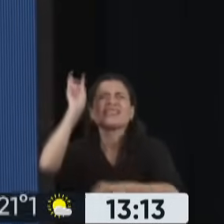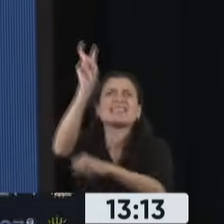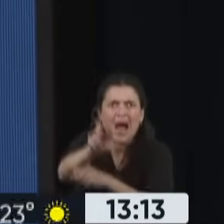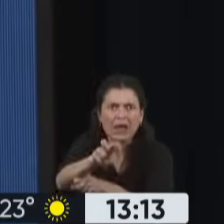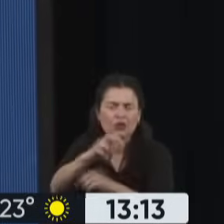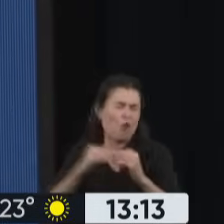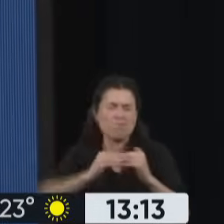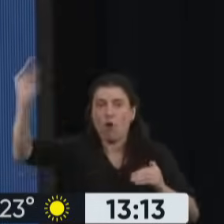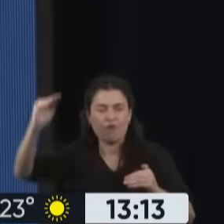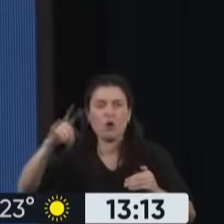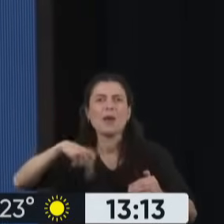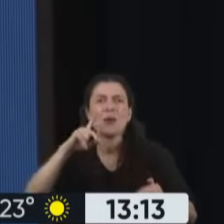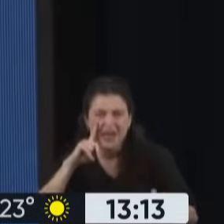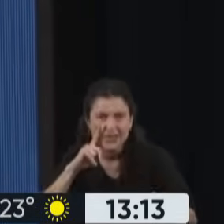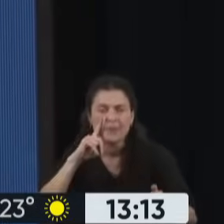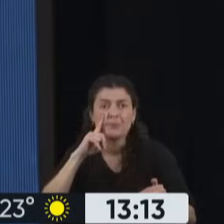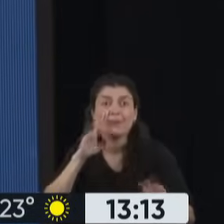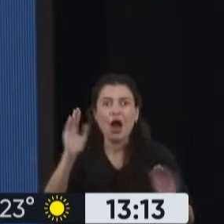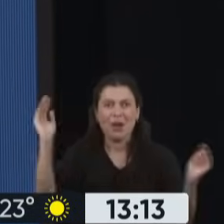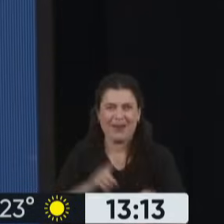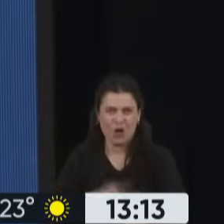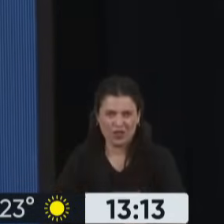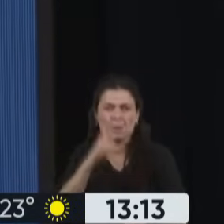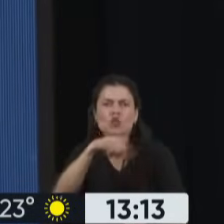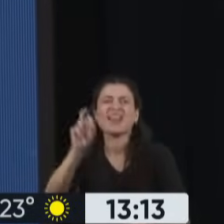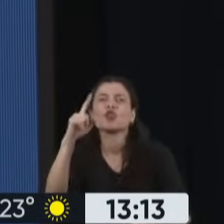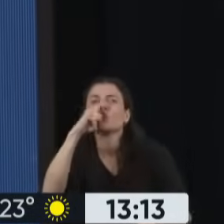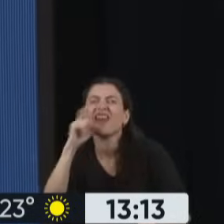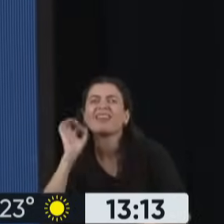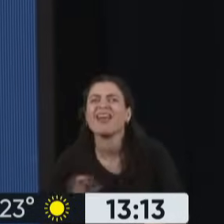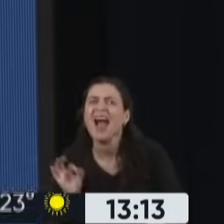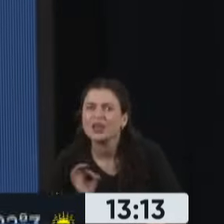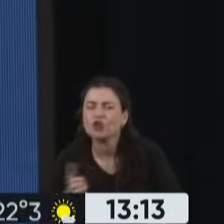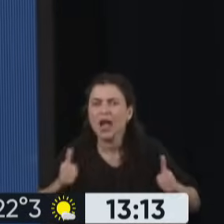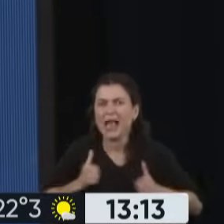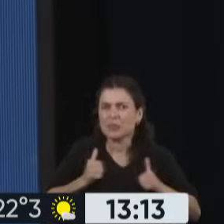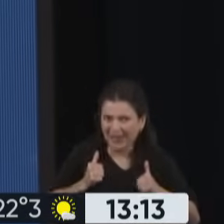a necesitar 107 años para duplicar el PBI per cápita.